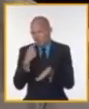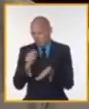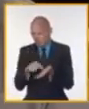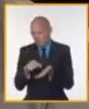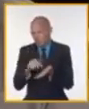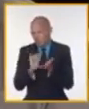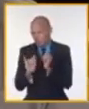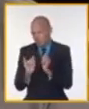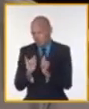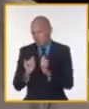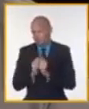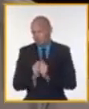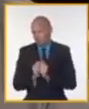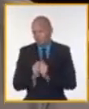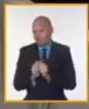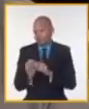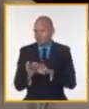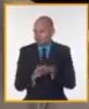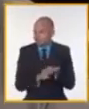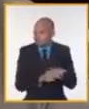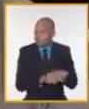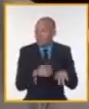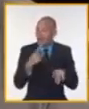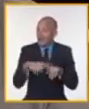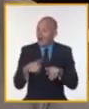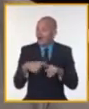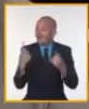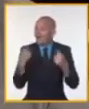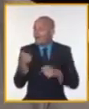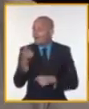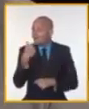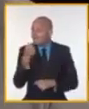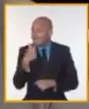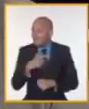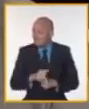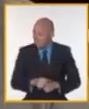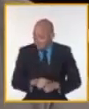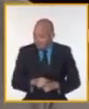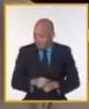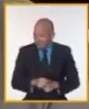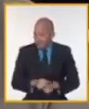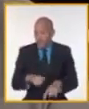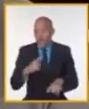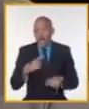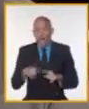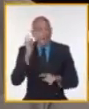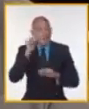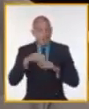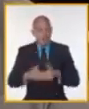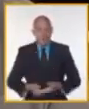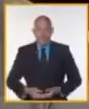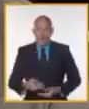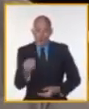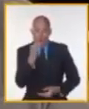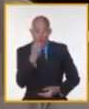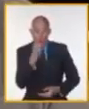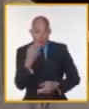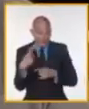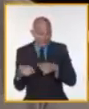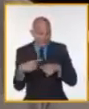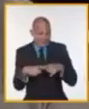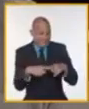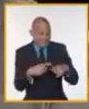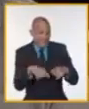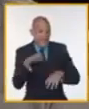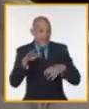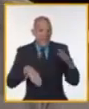objetivos, serios, con aseguramientos de medicamentos, con variedad nutricional en la embarazada y con problemas nutricionales que